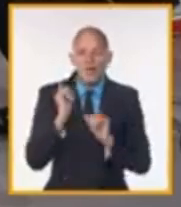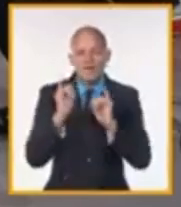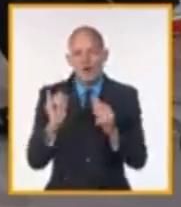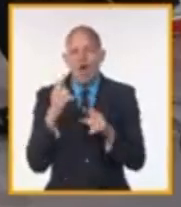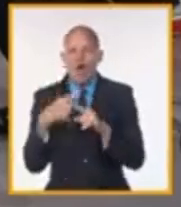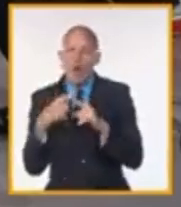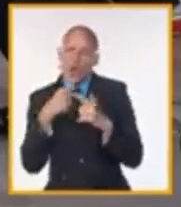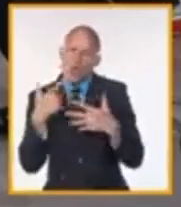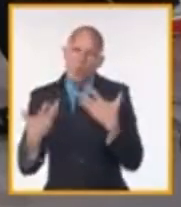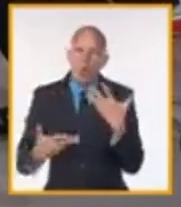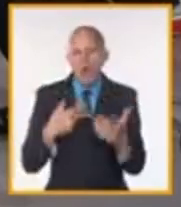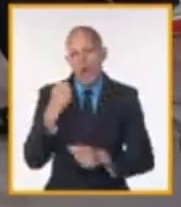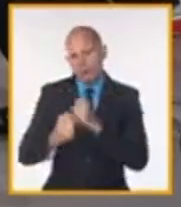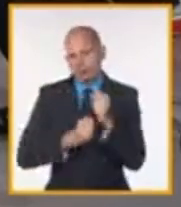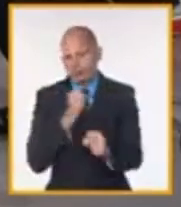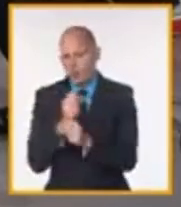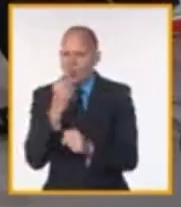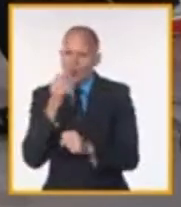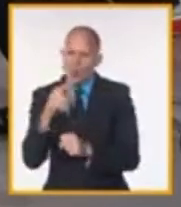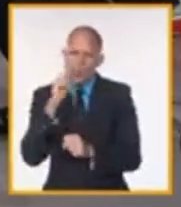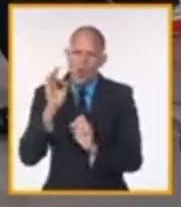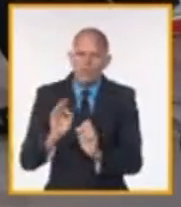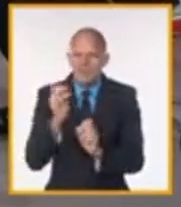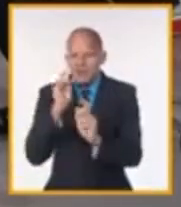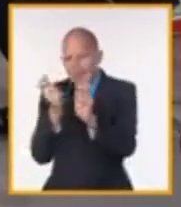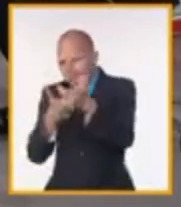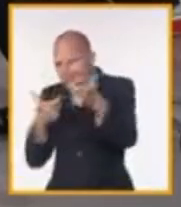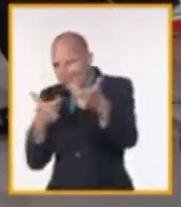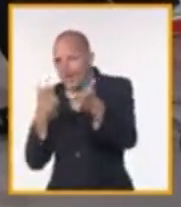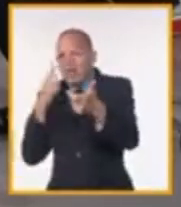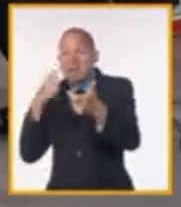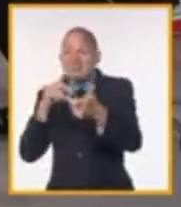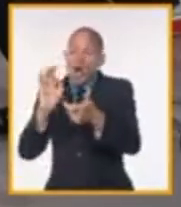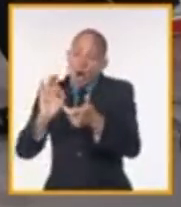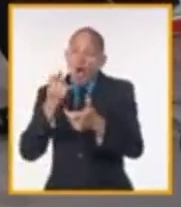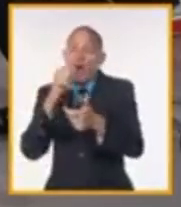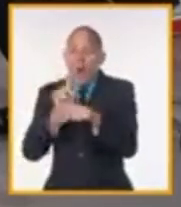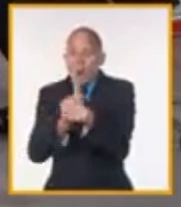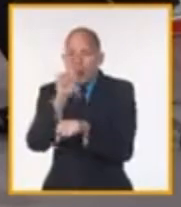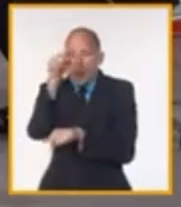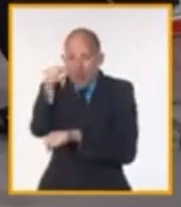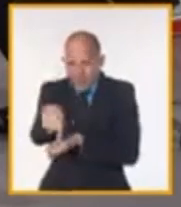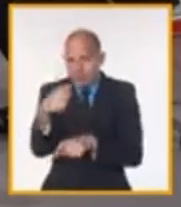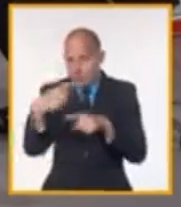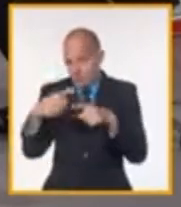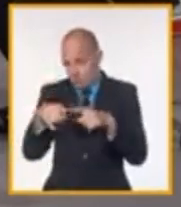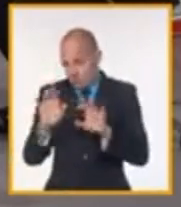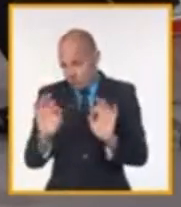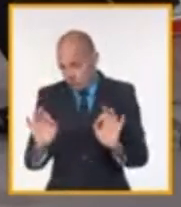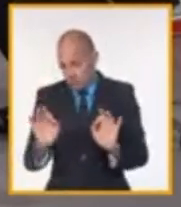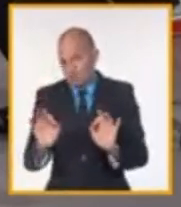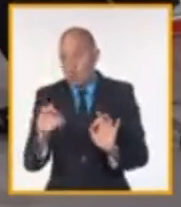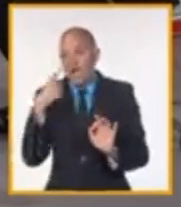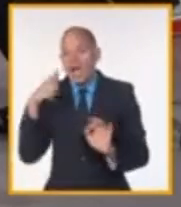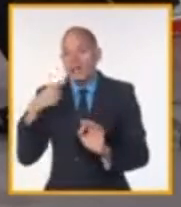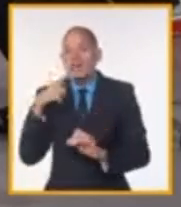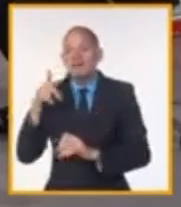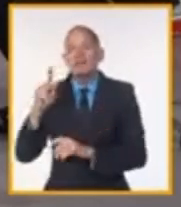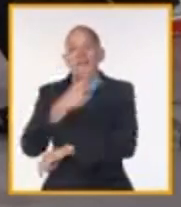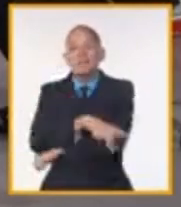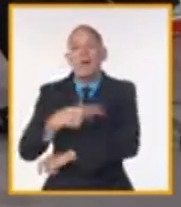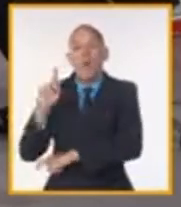o no del uso de armas de alta de de largo alcance dicen que Gran Bretaña eh aceptó